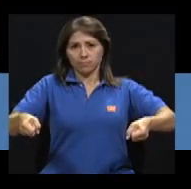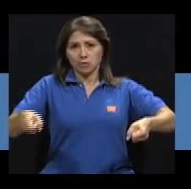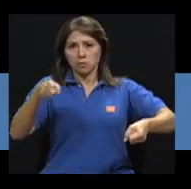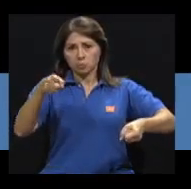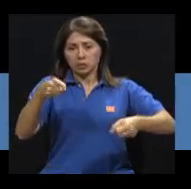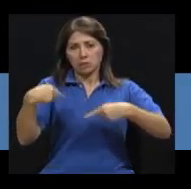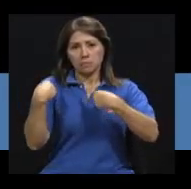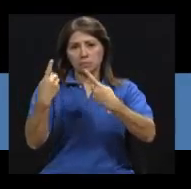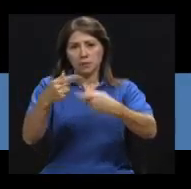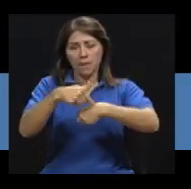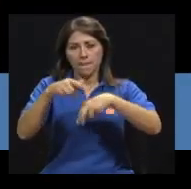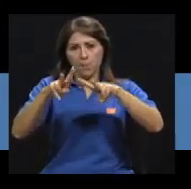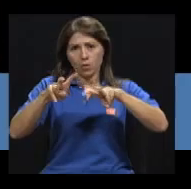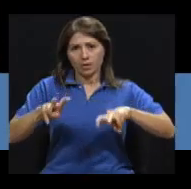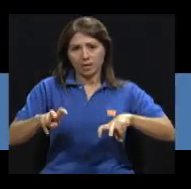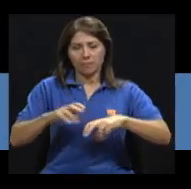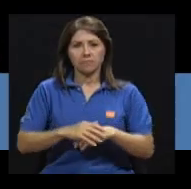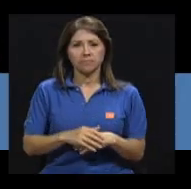examen.